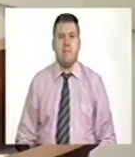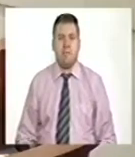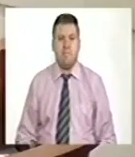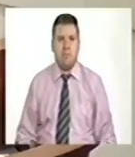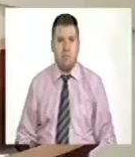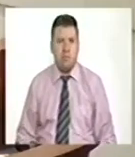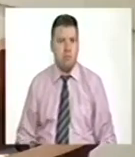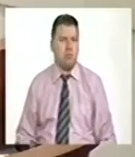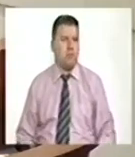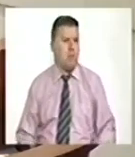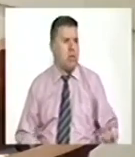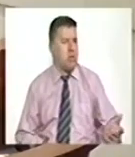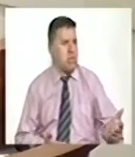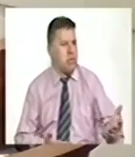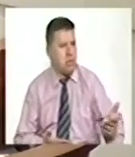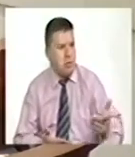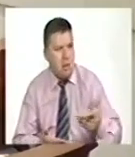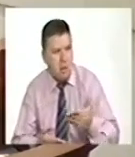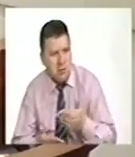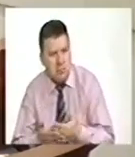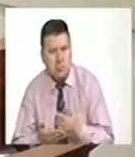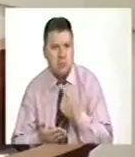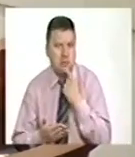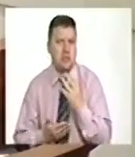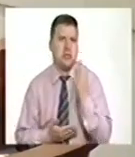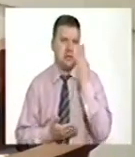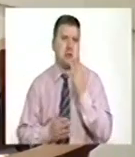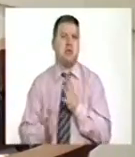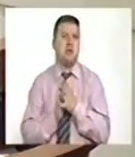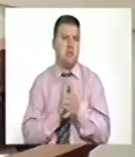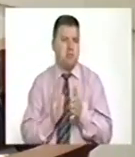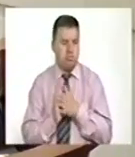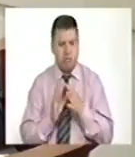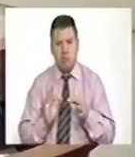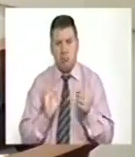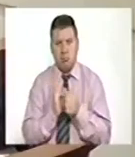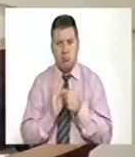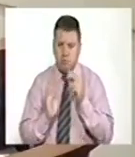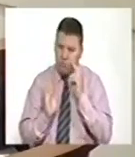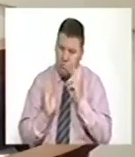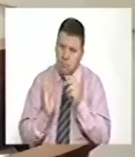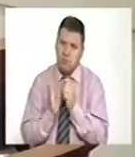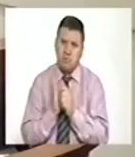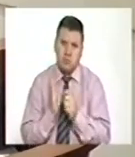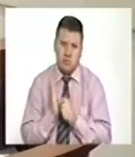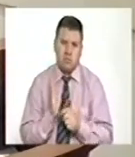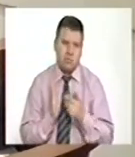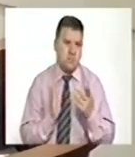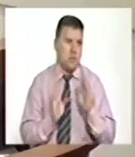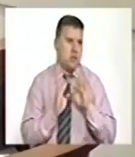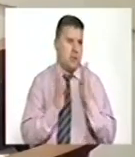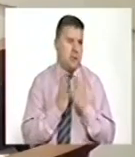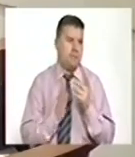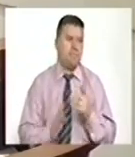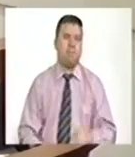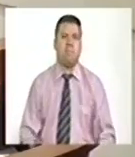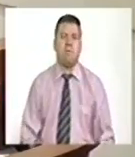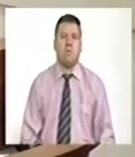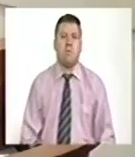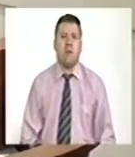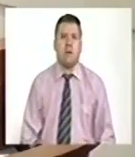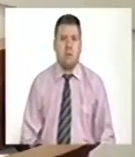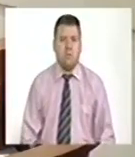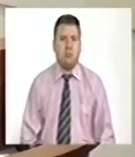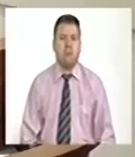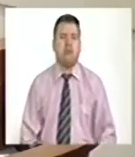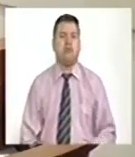se recopiló un testimonio que es fundamental en la investigación, señores senadores, y